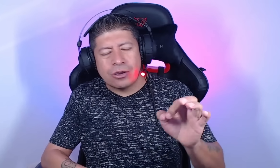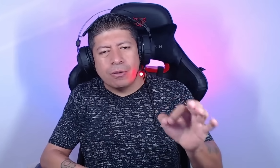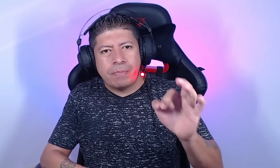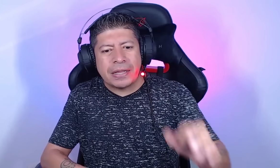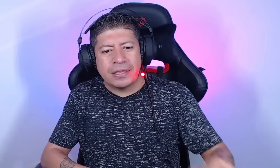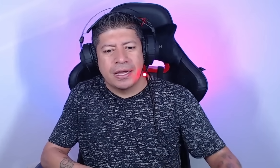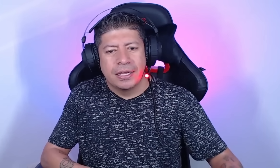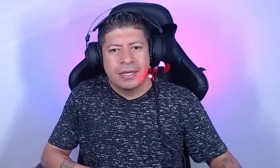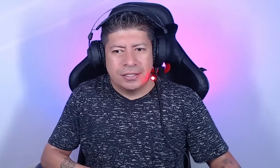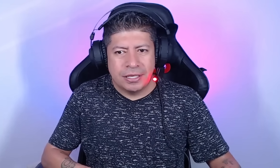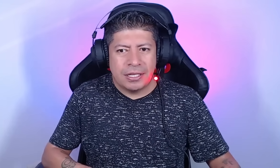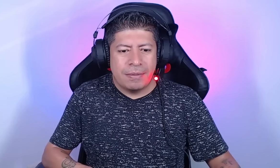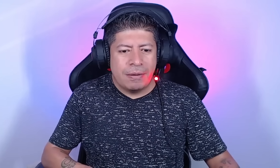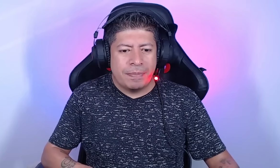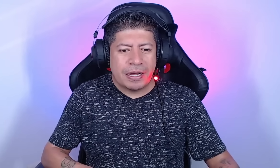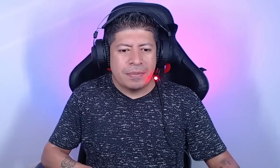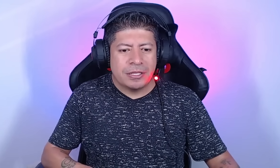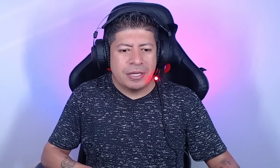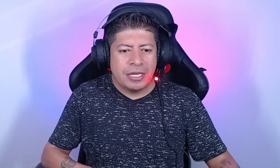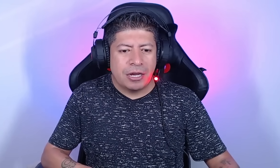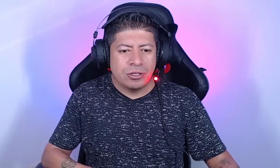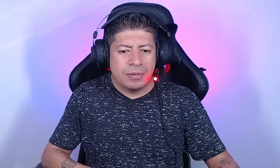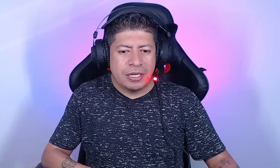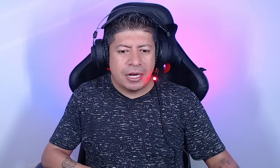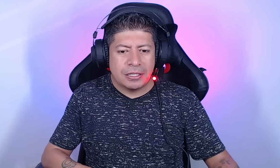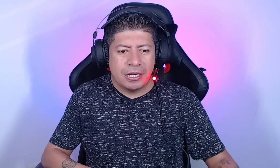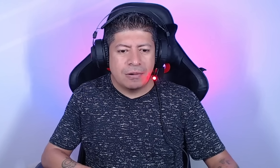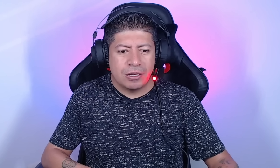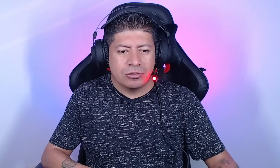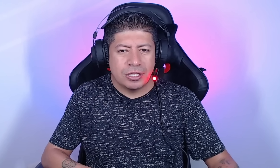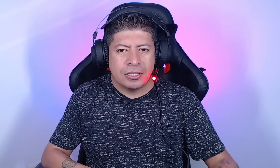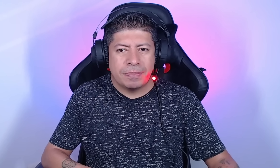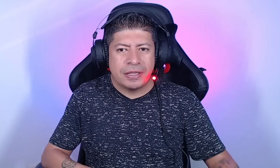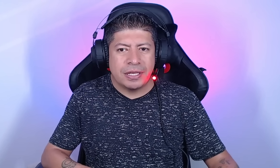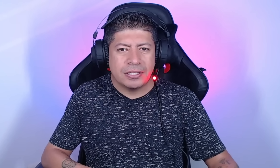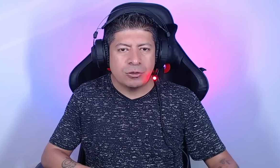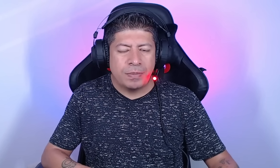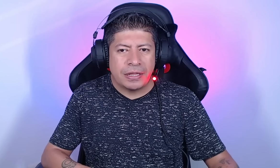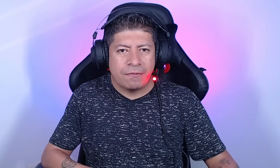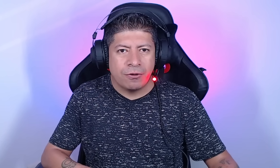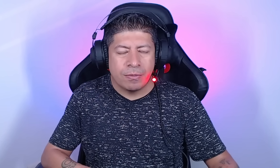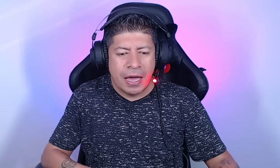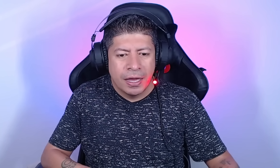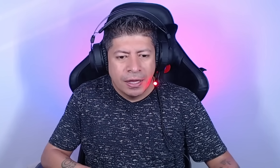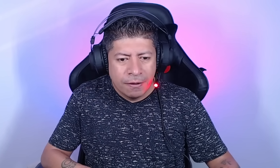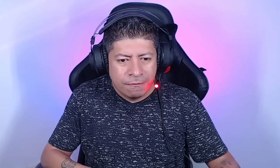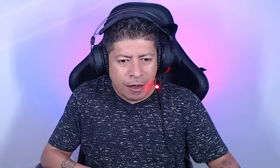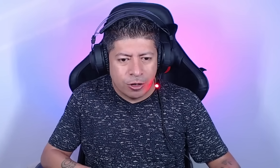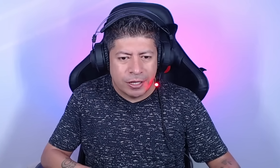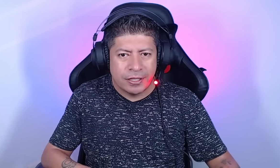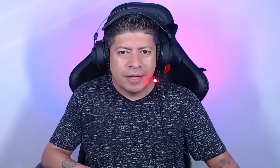comente y comparta si es tan amable para que más mexicanos y mexicanas al igual que usted sepan de esta su plataforma favorita